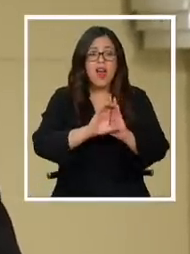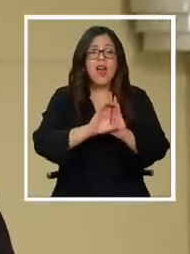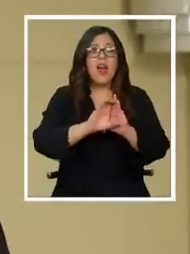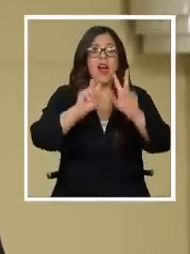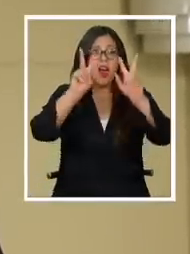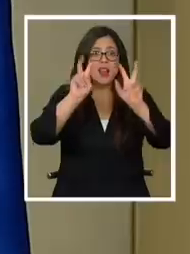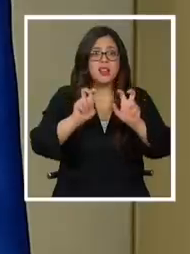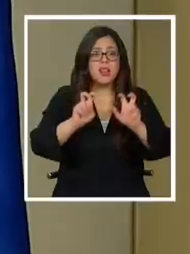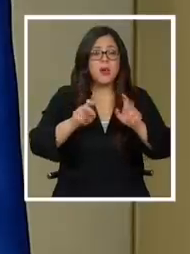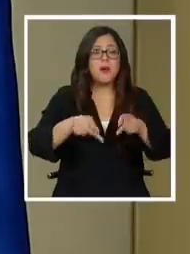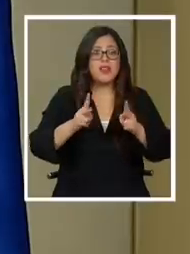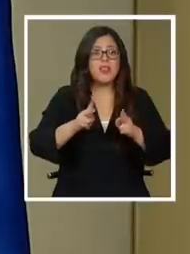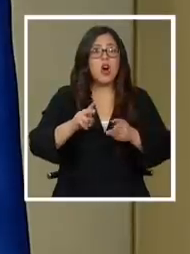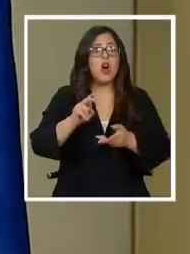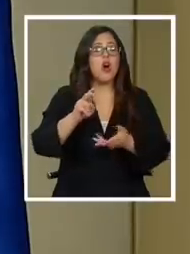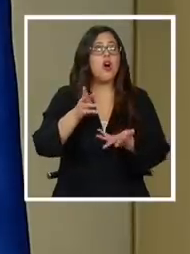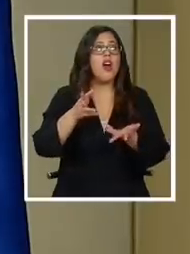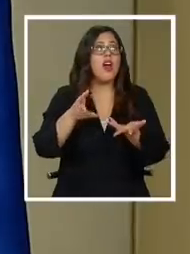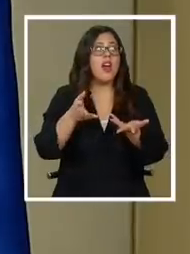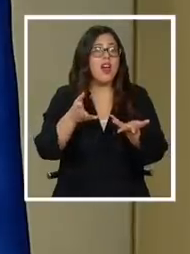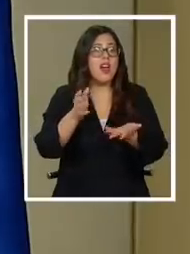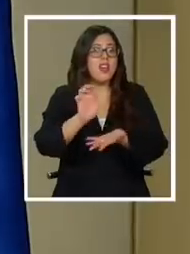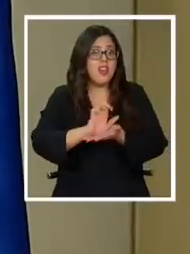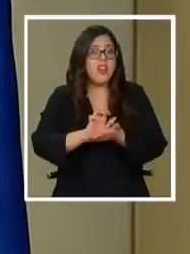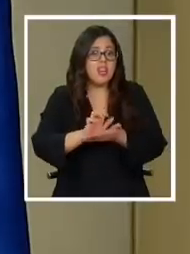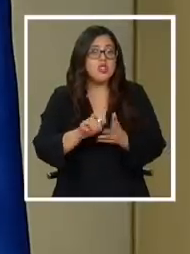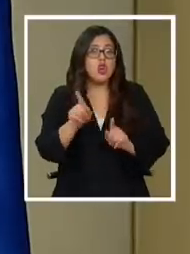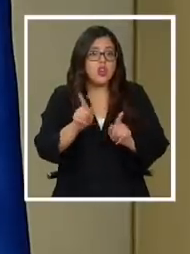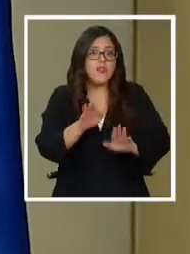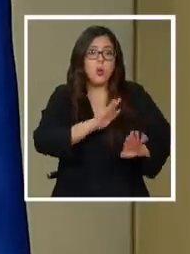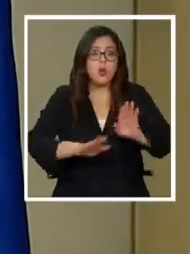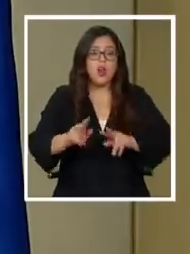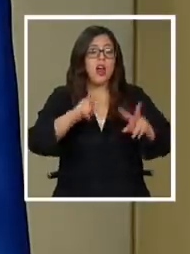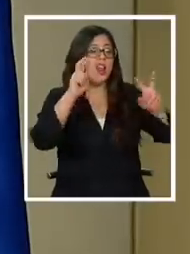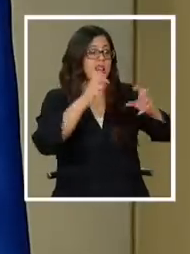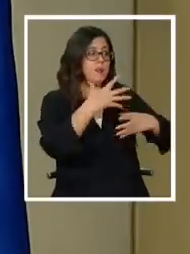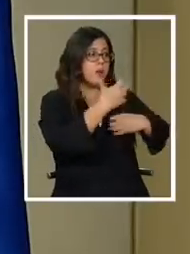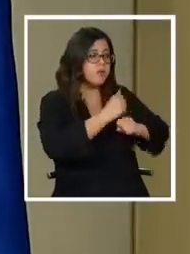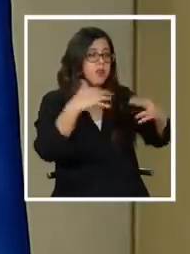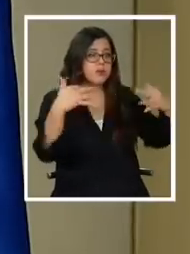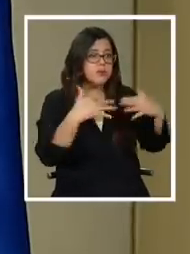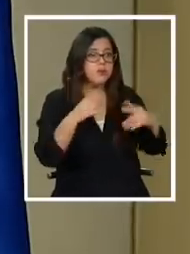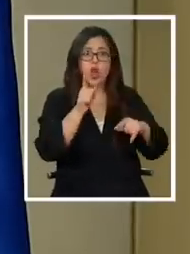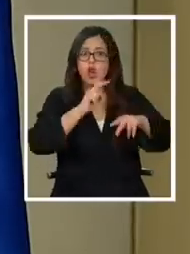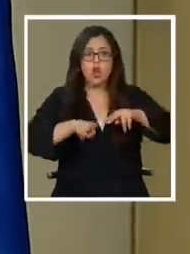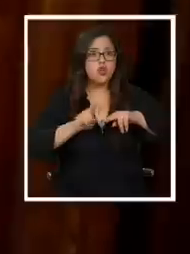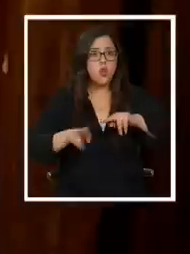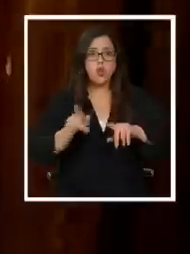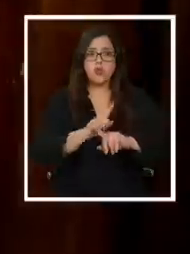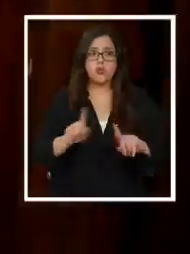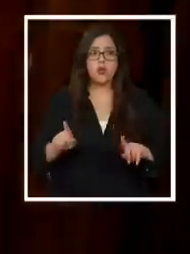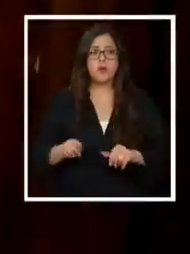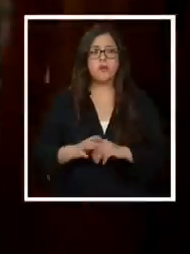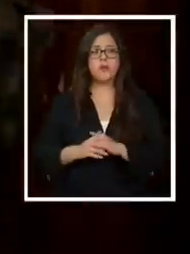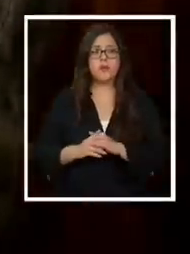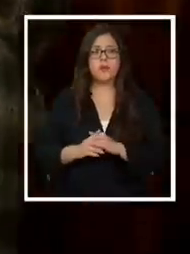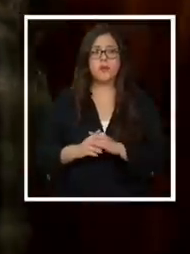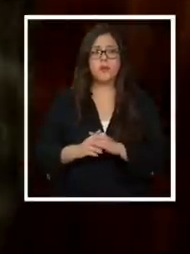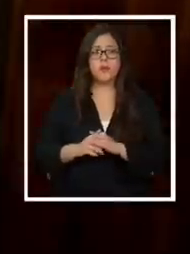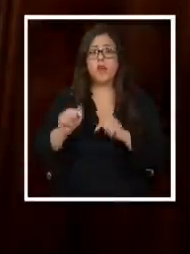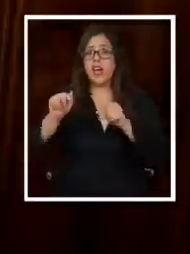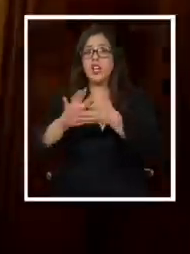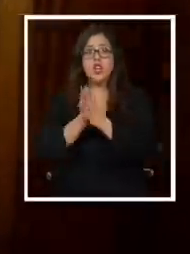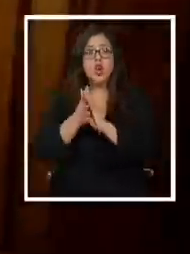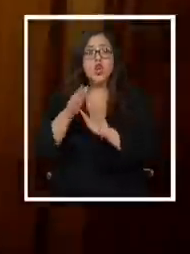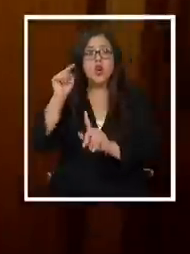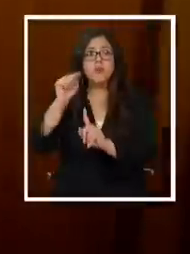hay que cuidarla. La represión, la militarización jamás va a ser una solución. Todo ir respaldo al gobierno. ¿Y